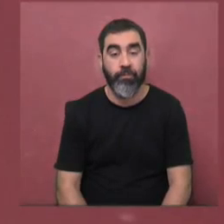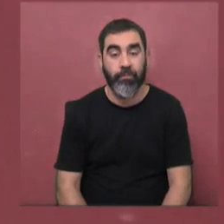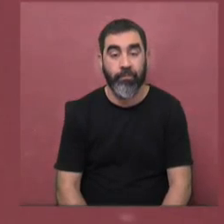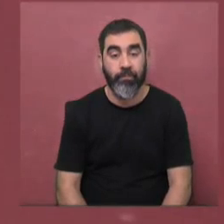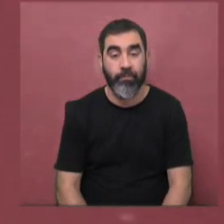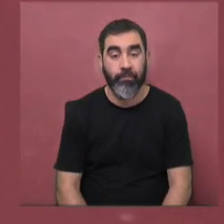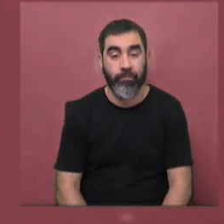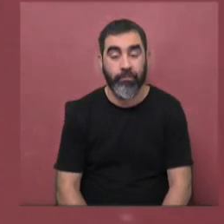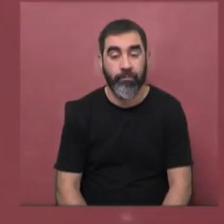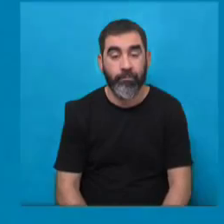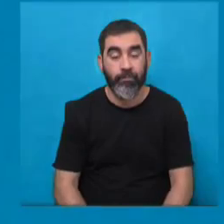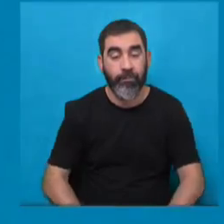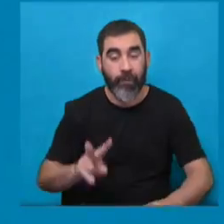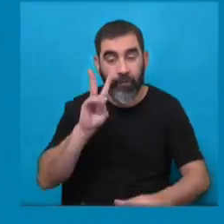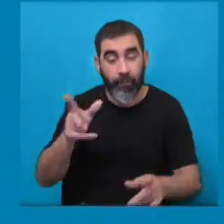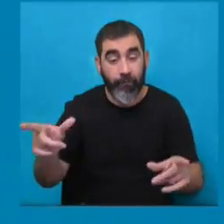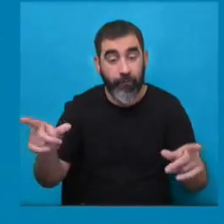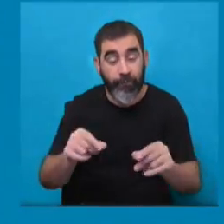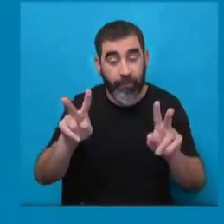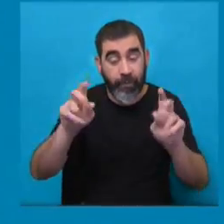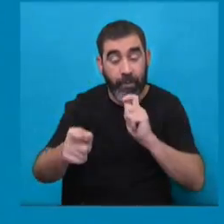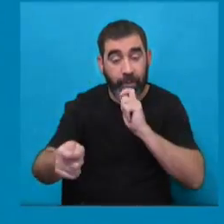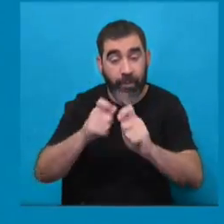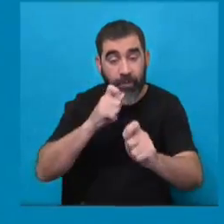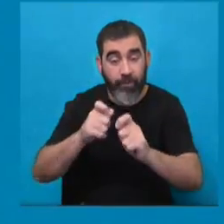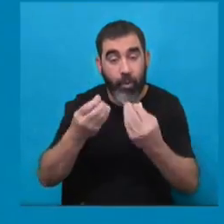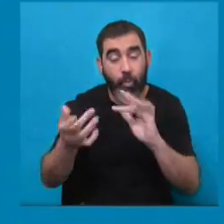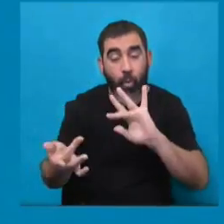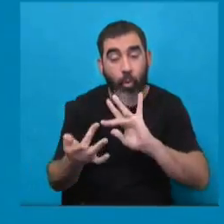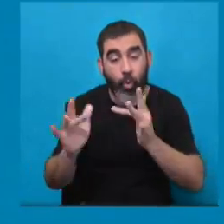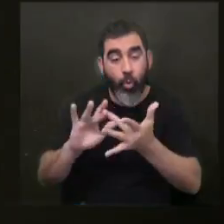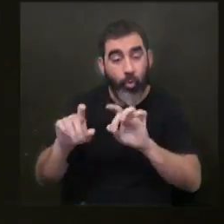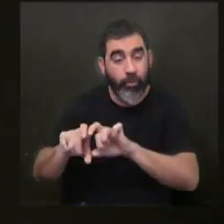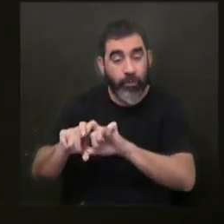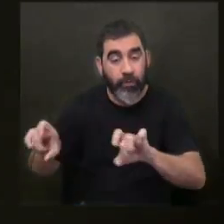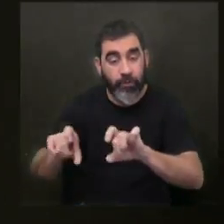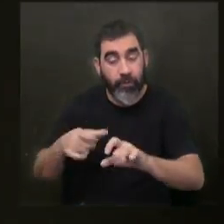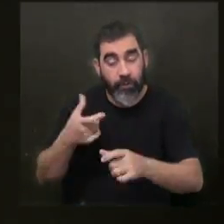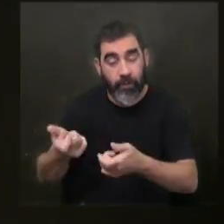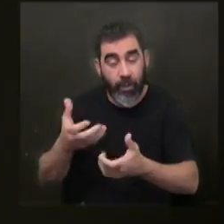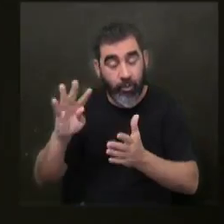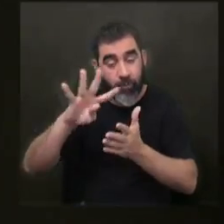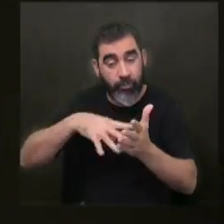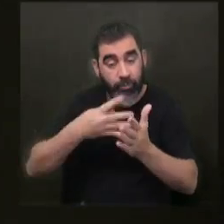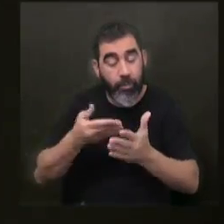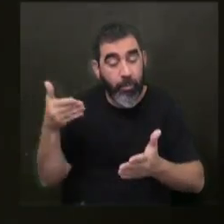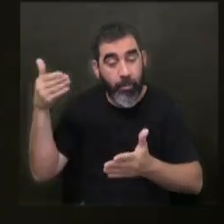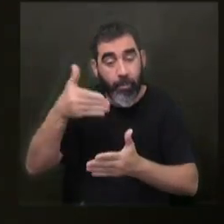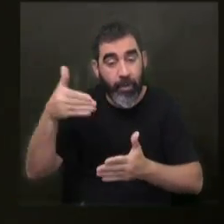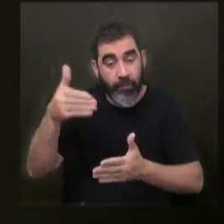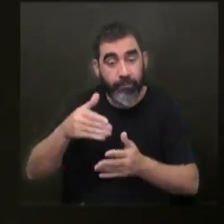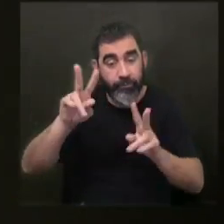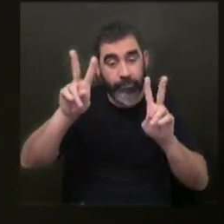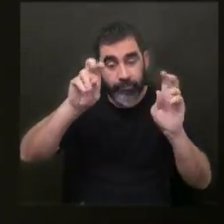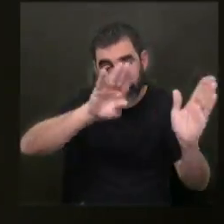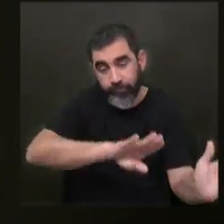Bueno, ustedes ya vieron ayer en el cierre de la entrevista las vías de contacto para sumarse y participar en esta investigación. Pero ahora vamos a